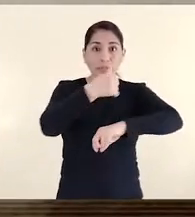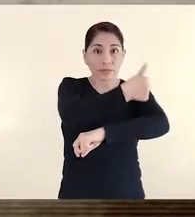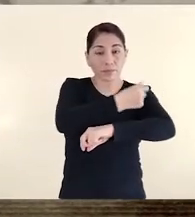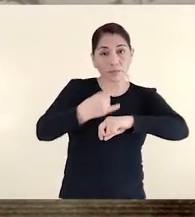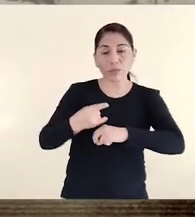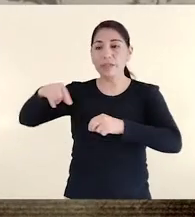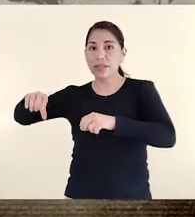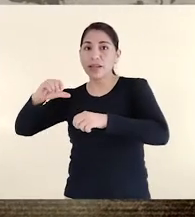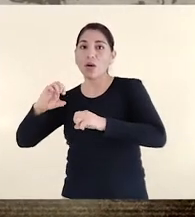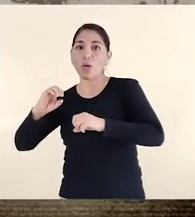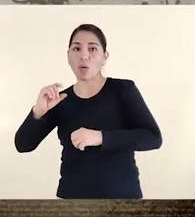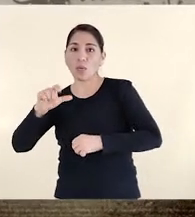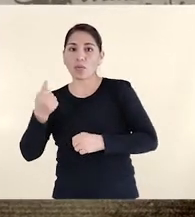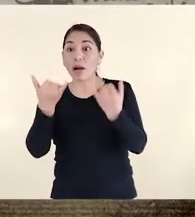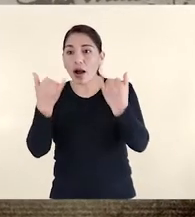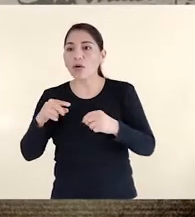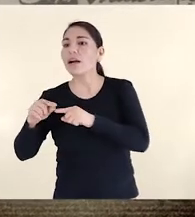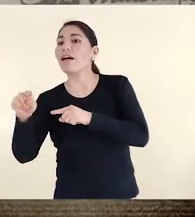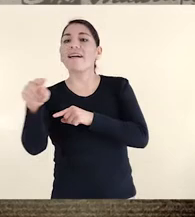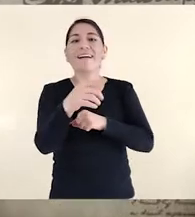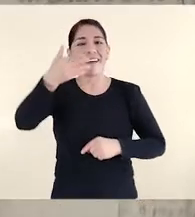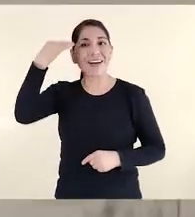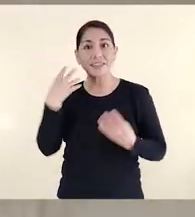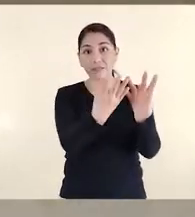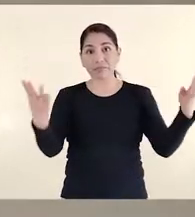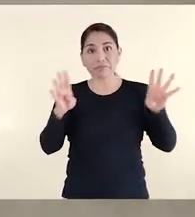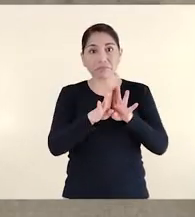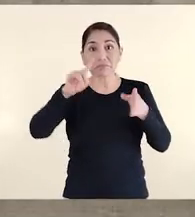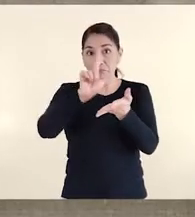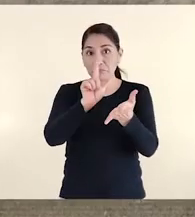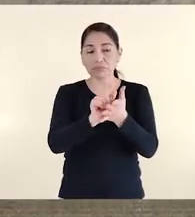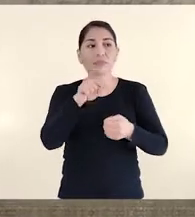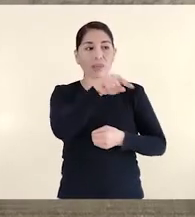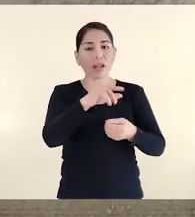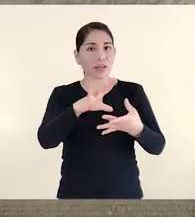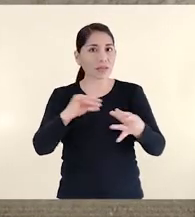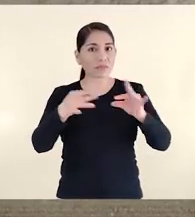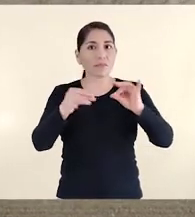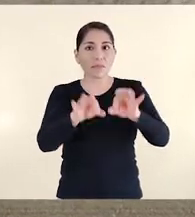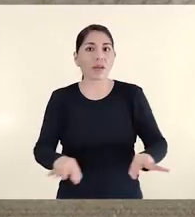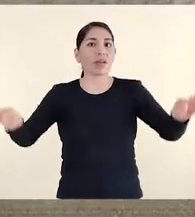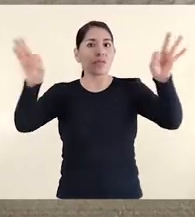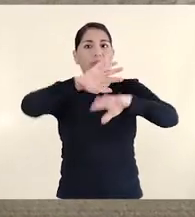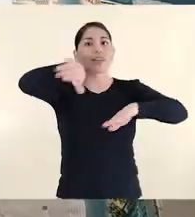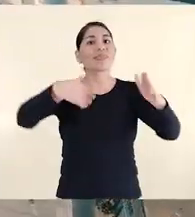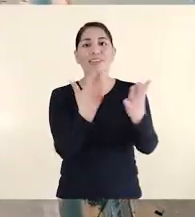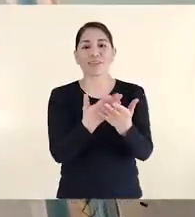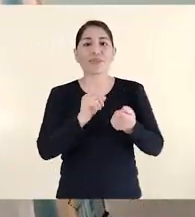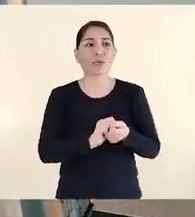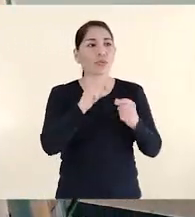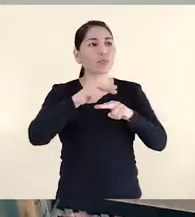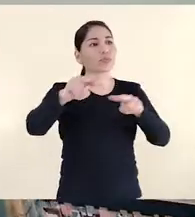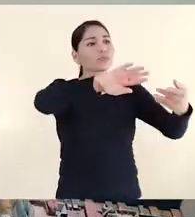y Alfonso Ugarte, que son hoy las manifestaciones de que alguna vez existió. La muralla de Lima fue parte importante de la fisonomía